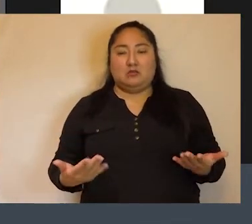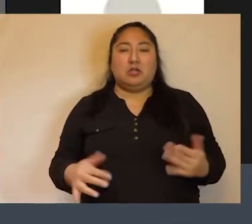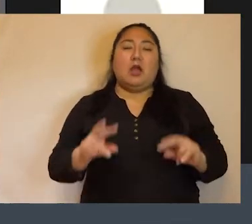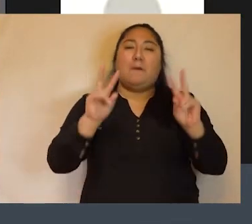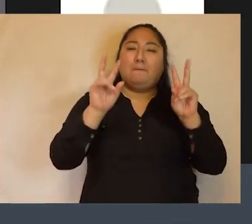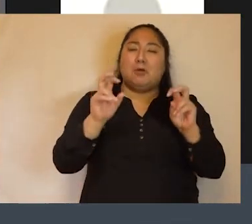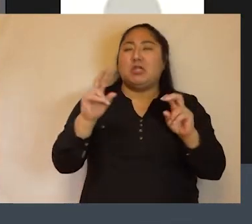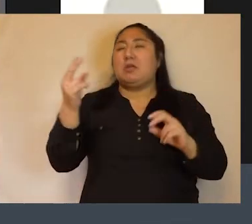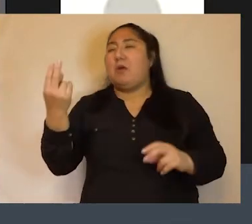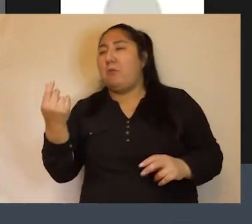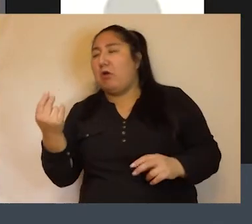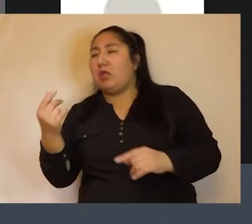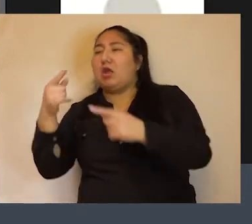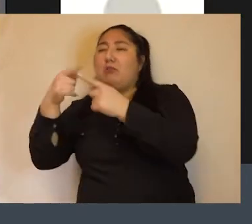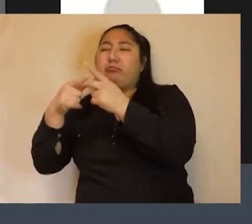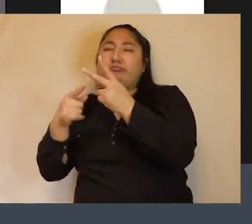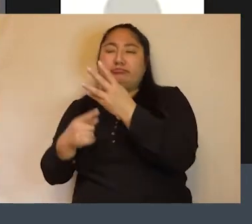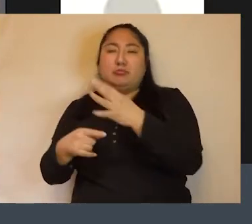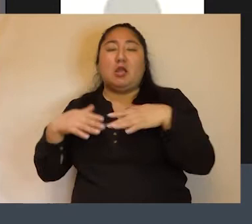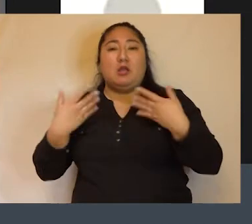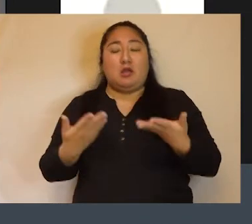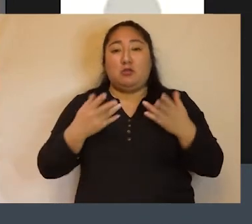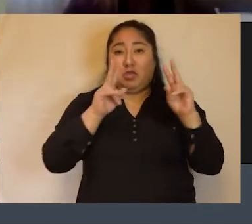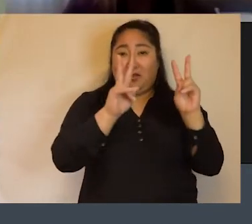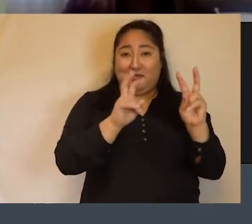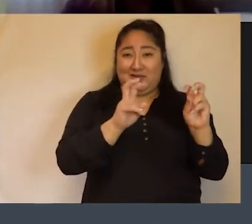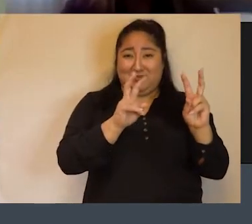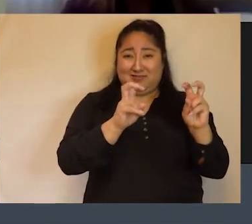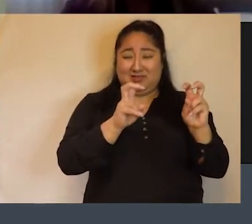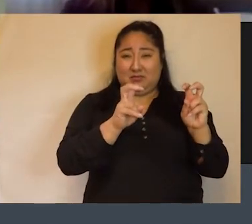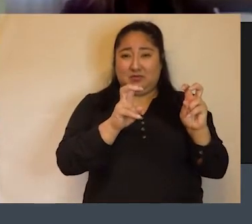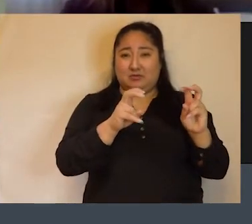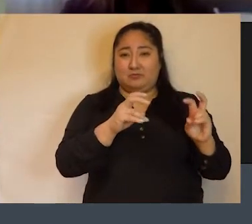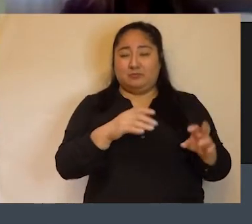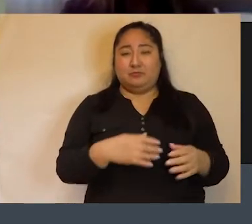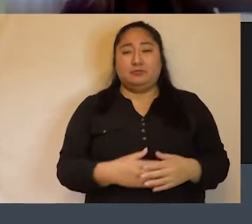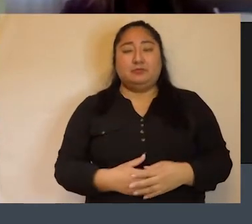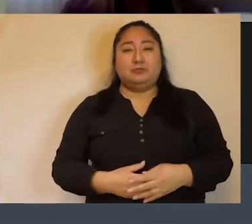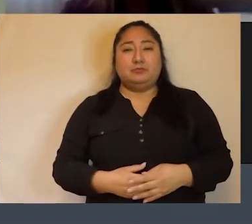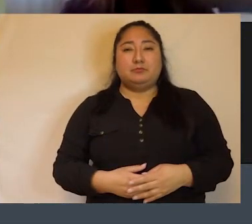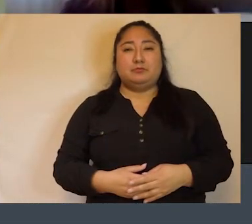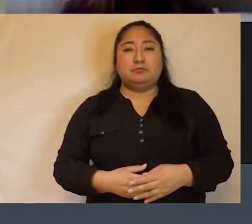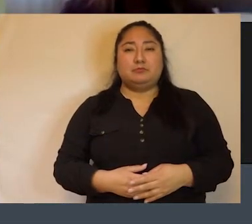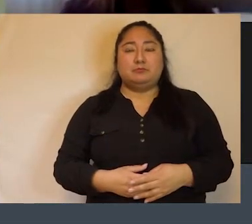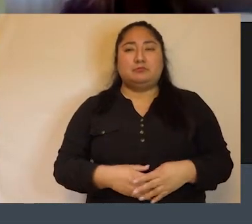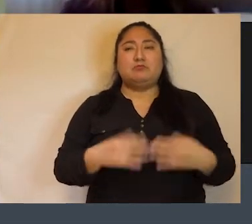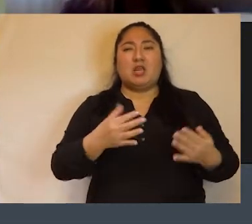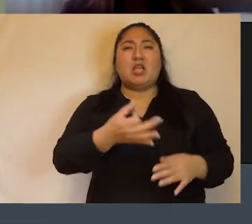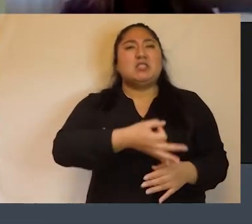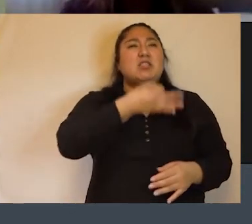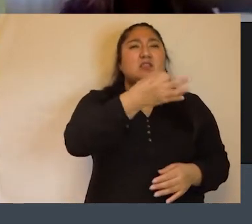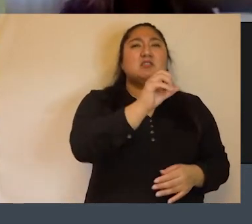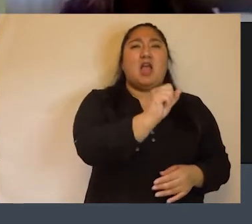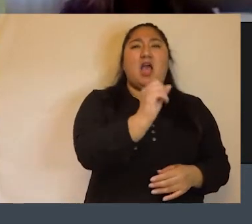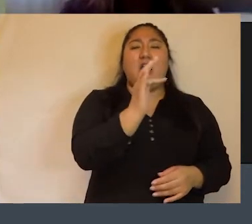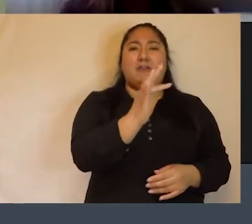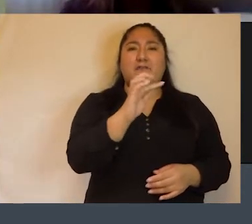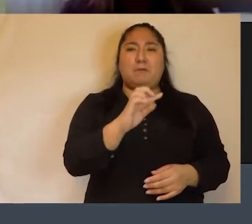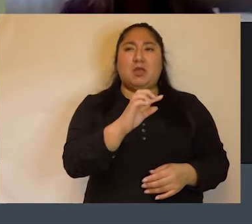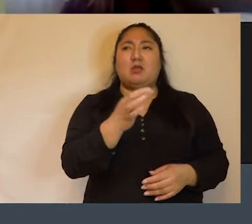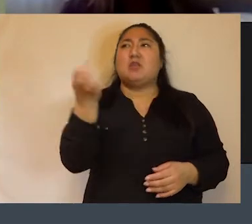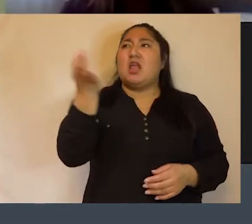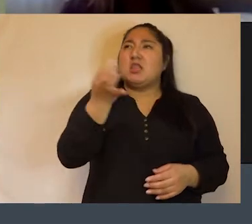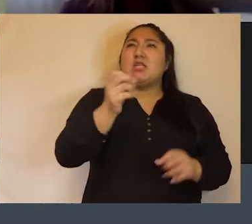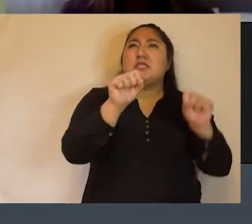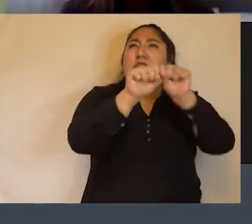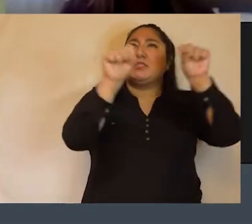de acuerdo a sus grupos etarios, qué sé yo. El tema es que se le está atribuyendo a las AFPs, y de hecho se